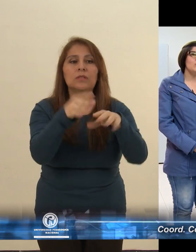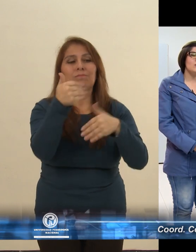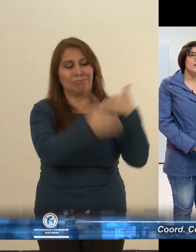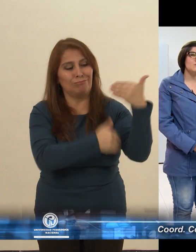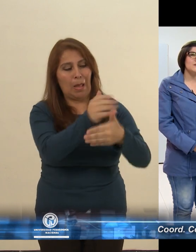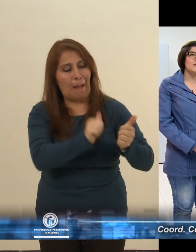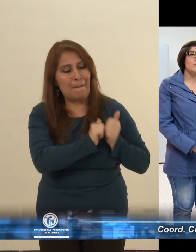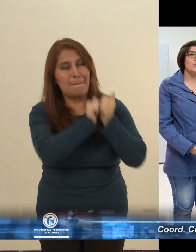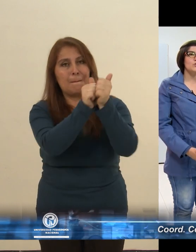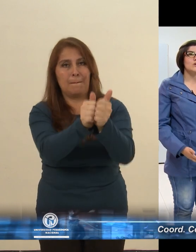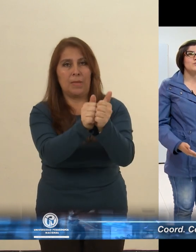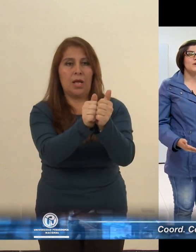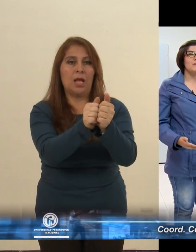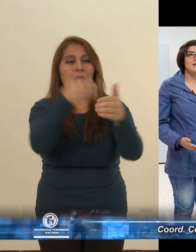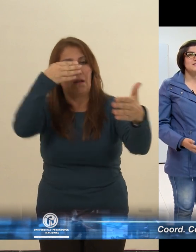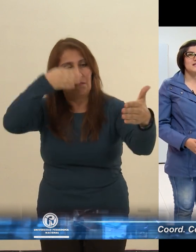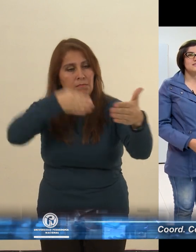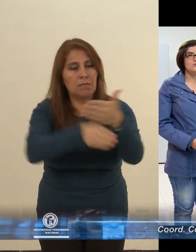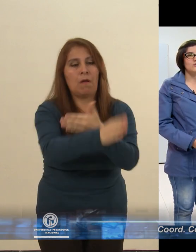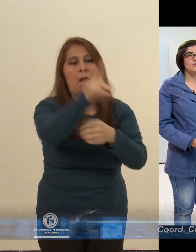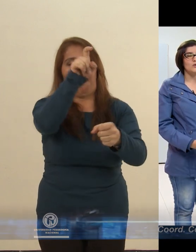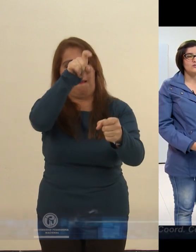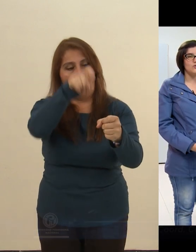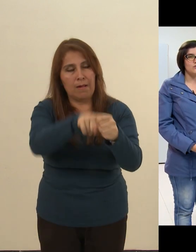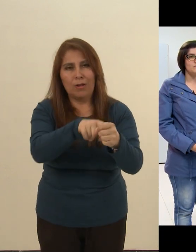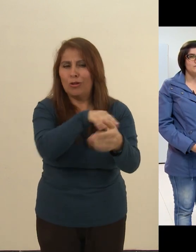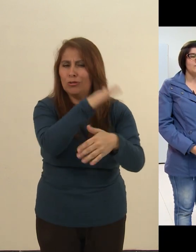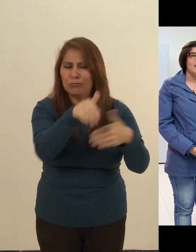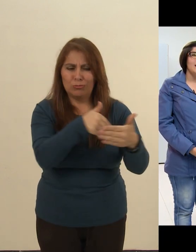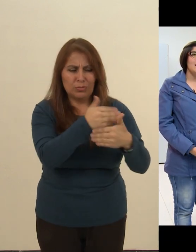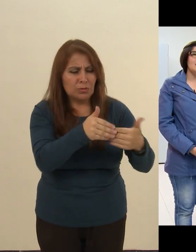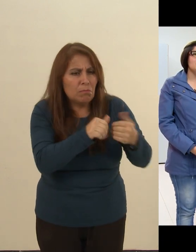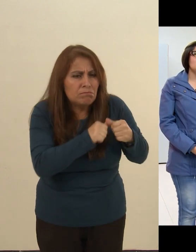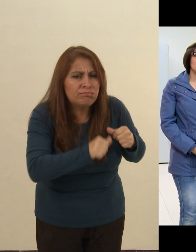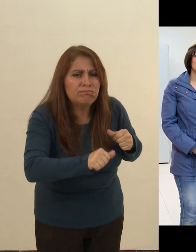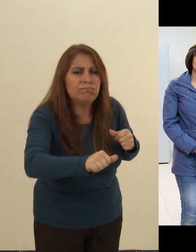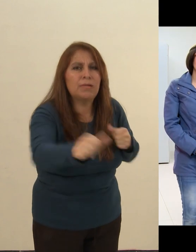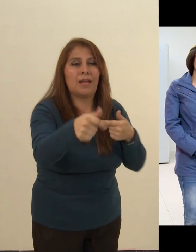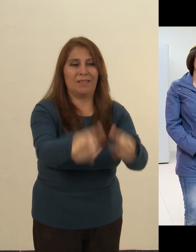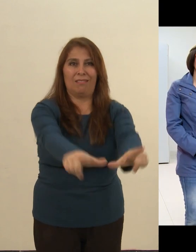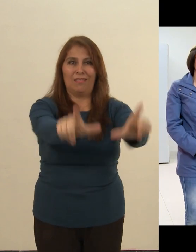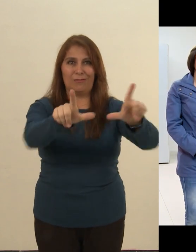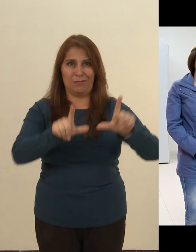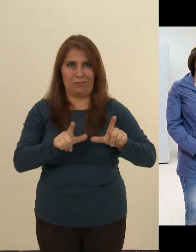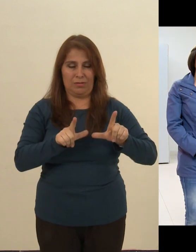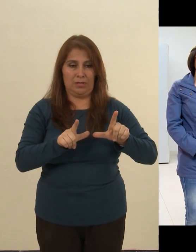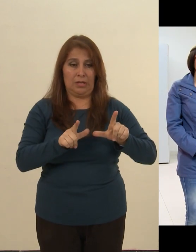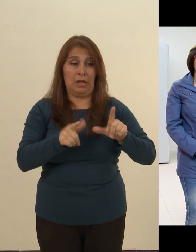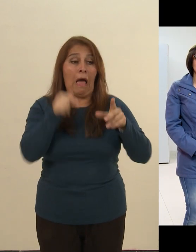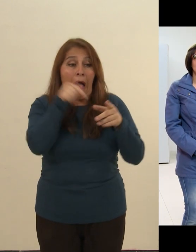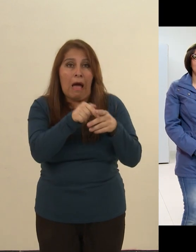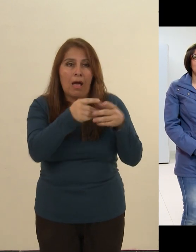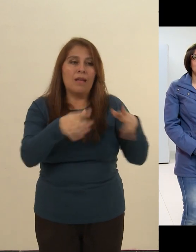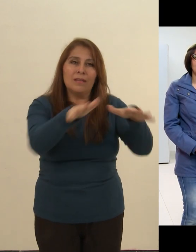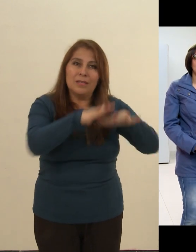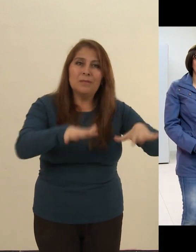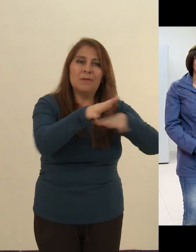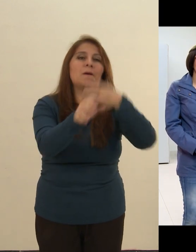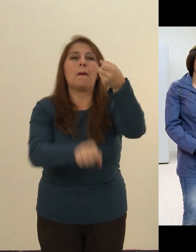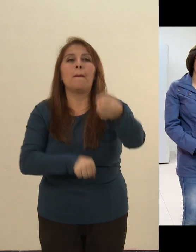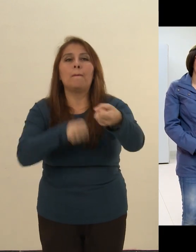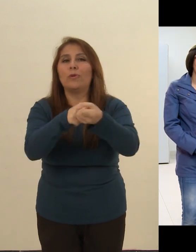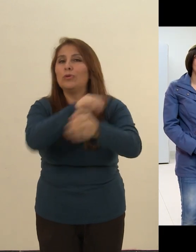desde admisiones, pasando por toda su permanencia hasta su titulación. En admisiones, el centro apoya específicamente